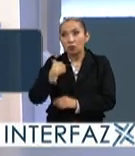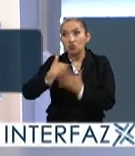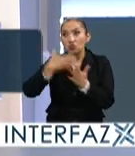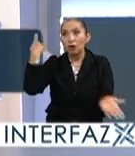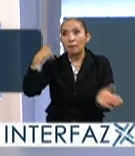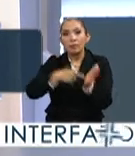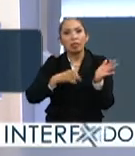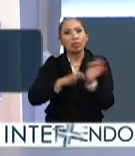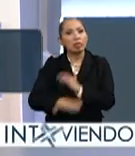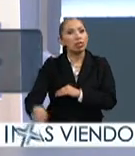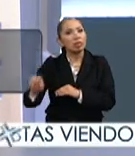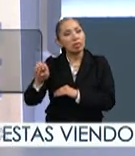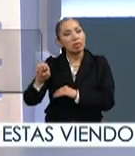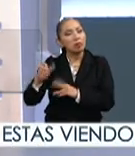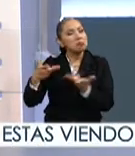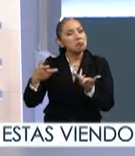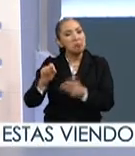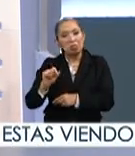el año